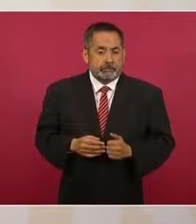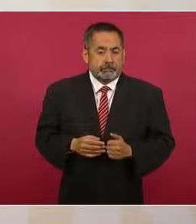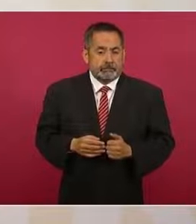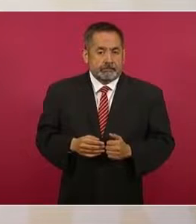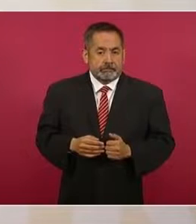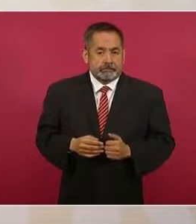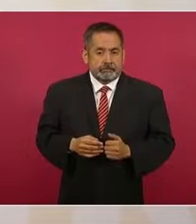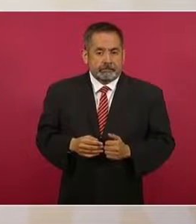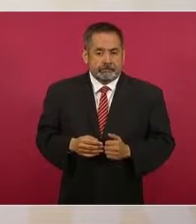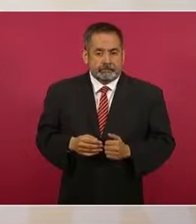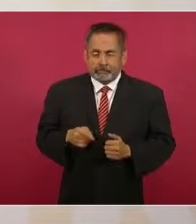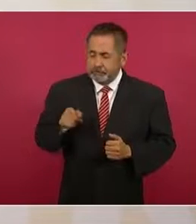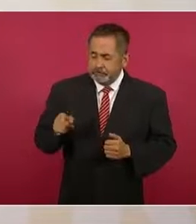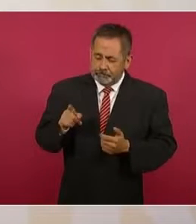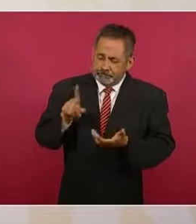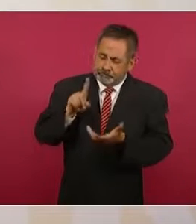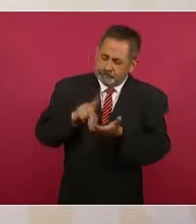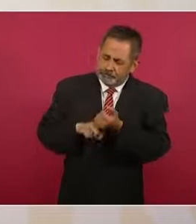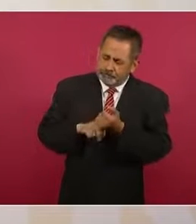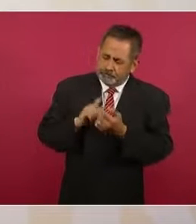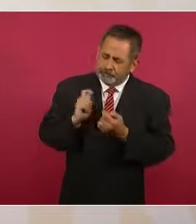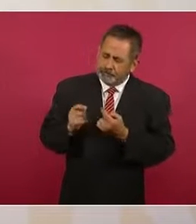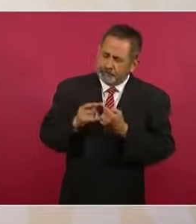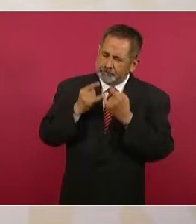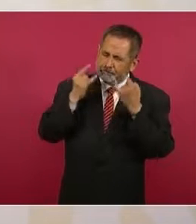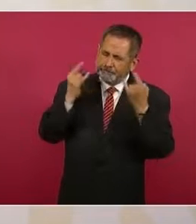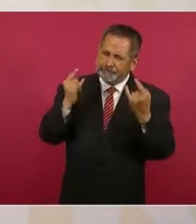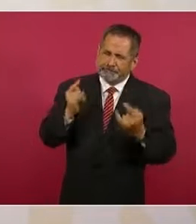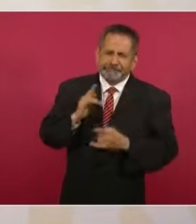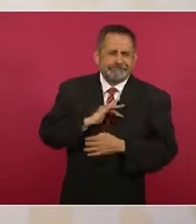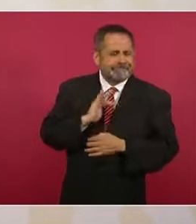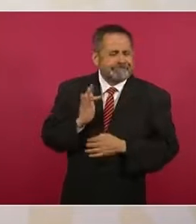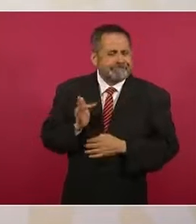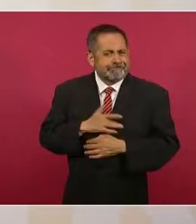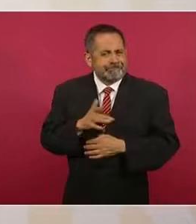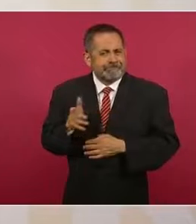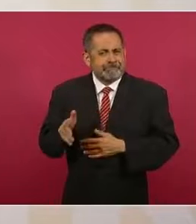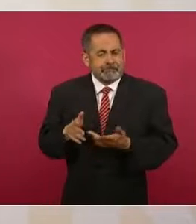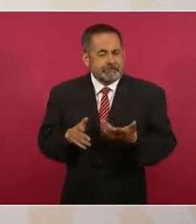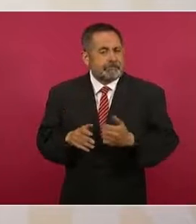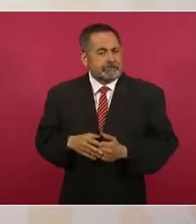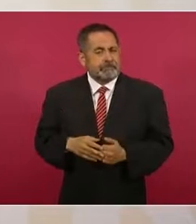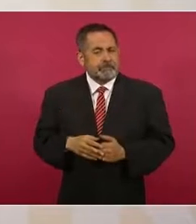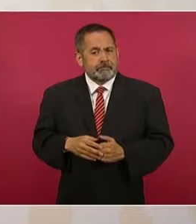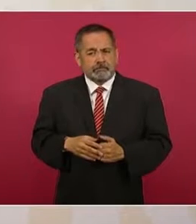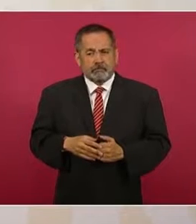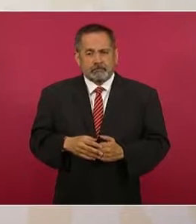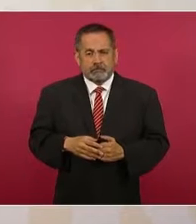Está llena de significados. Acuérdense ustedes que